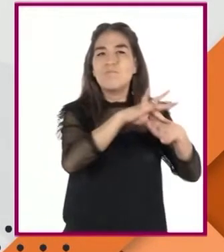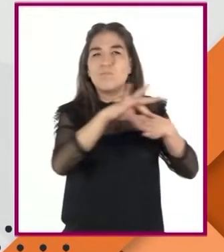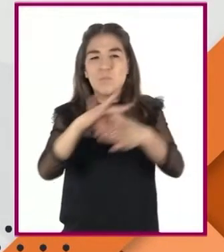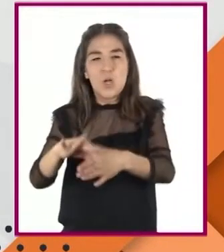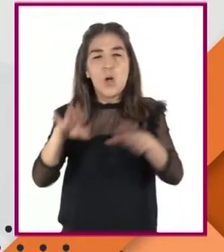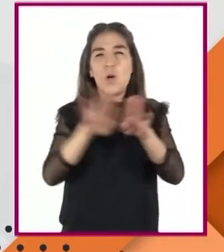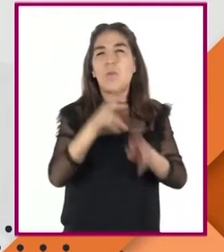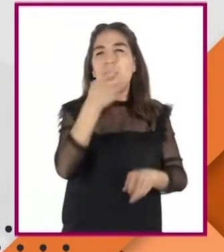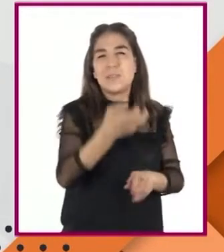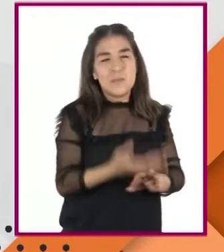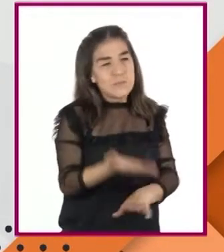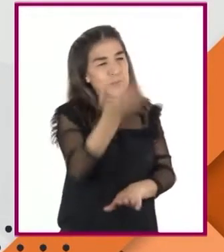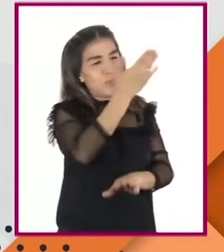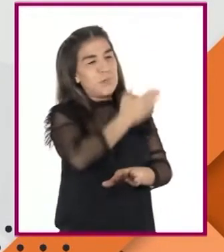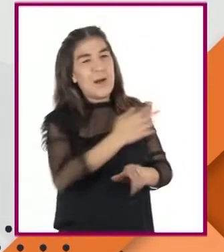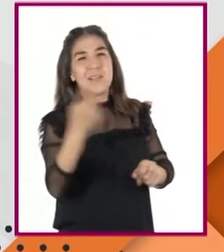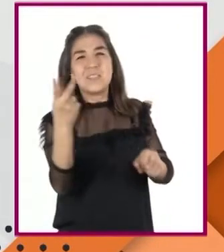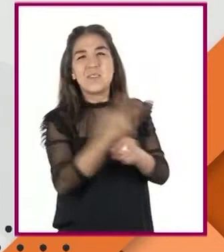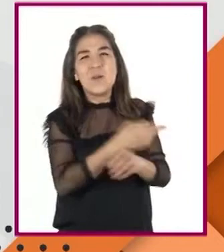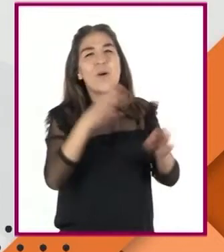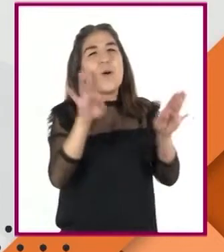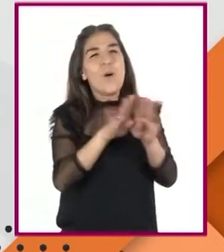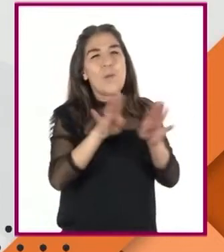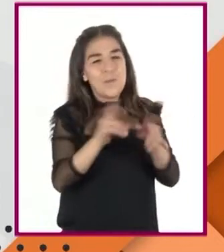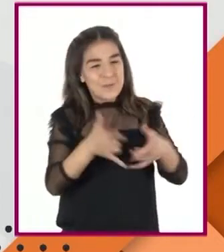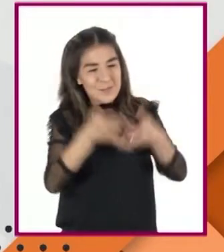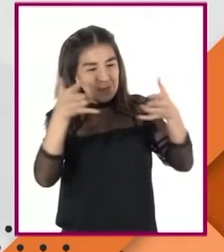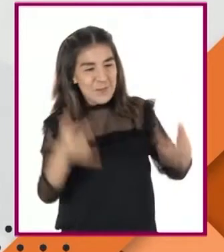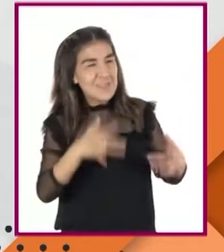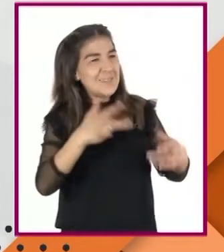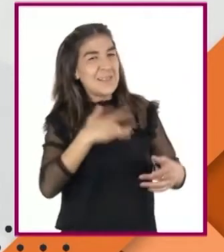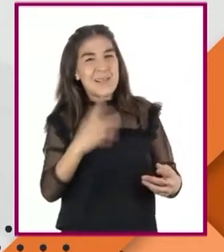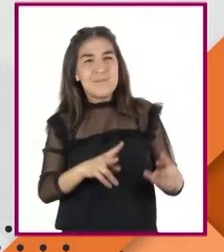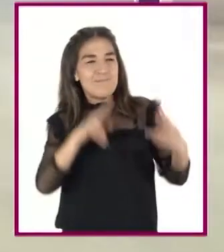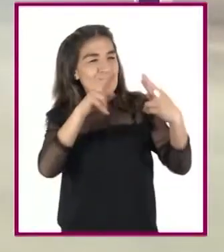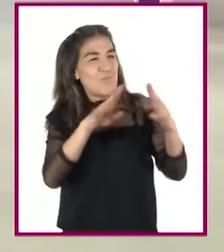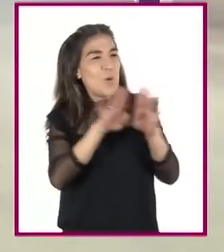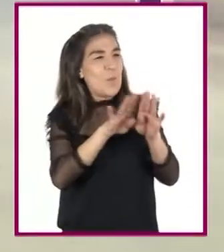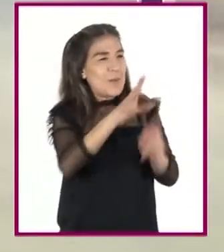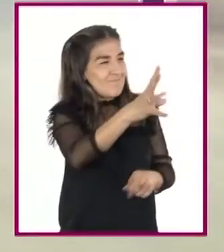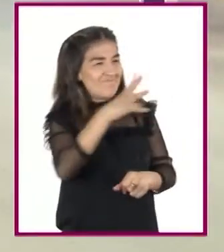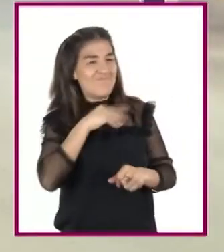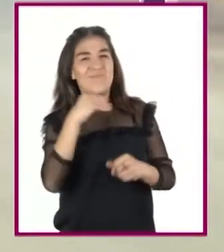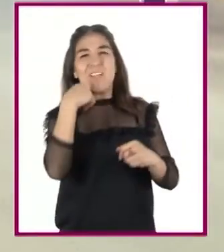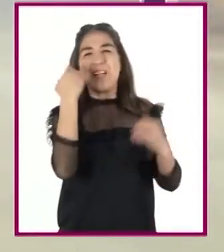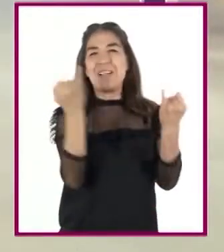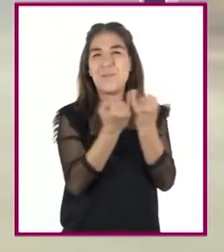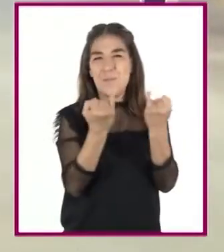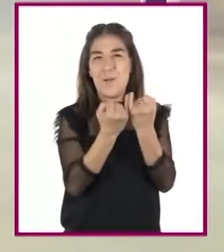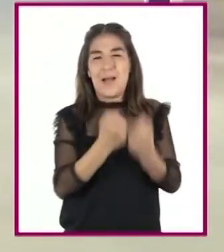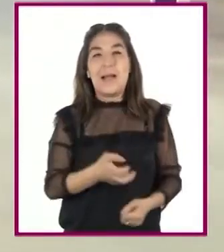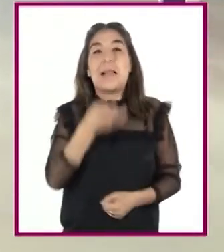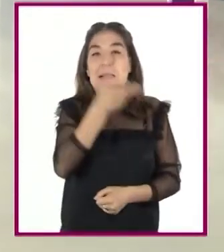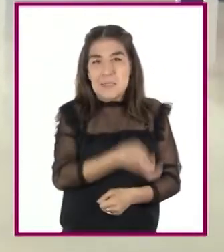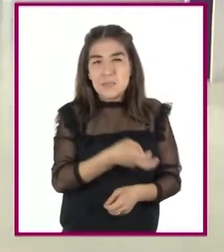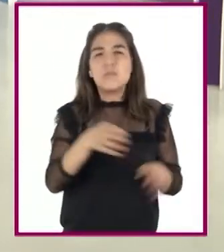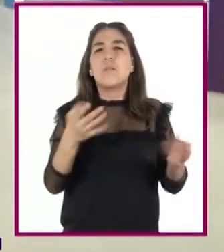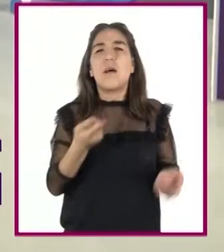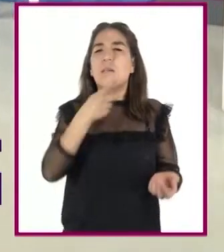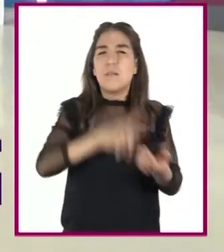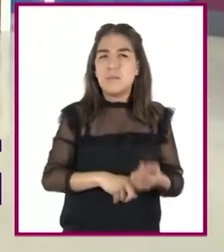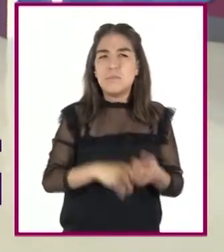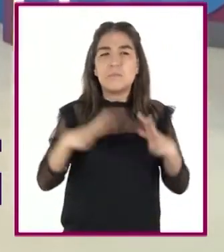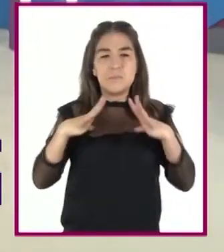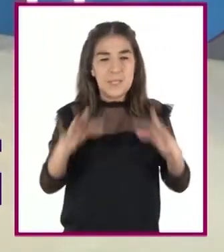aquel pasado al que se veían con nostalgia y al que habían de imitar. De esta manera surgió